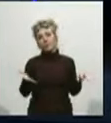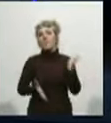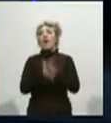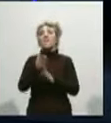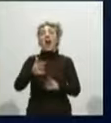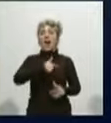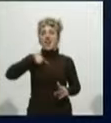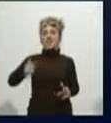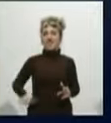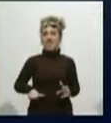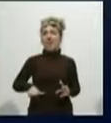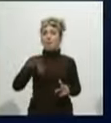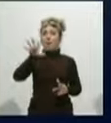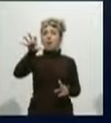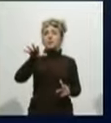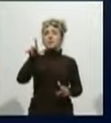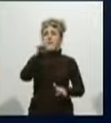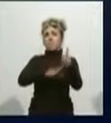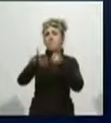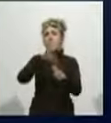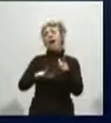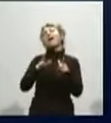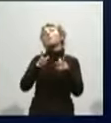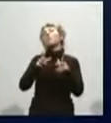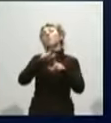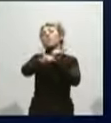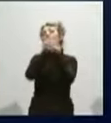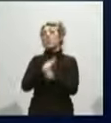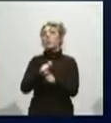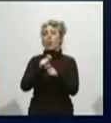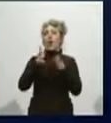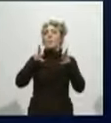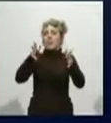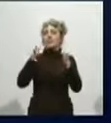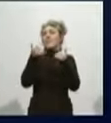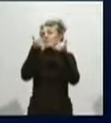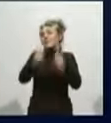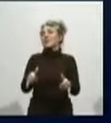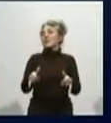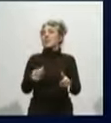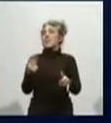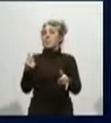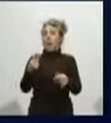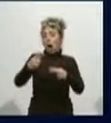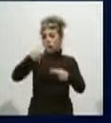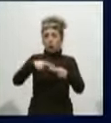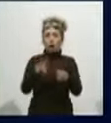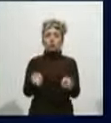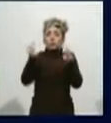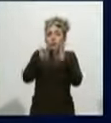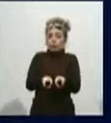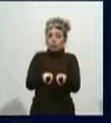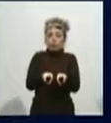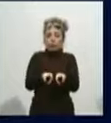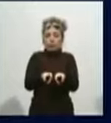vaya para el carajo. Y cogieron un taxi de estos de estos que van a pasear por ahí y se montan los dos, 25 años después, se montan atrás, se